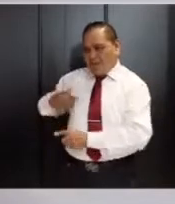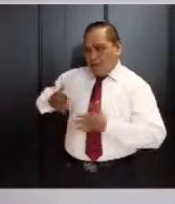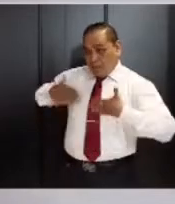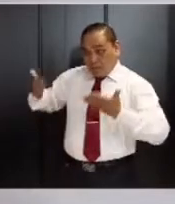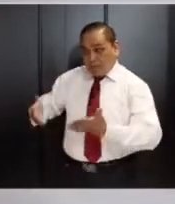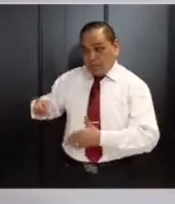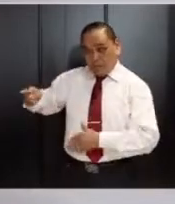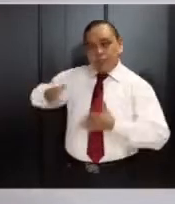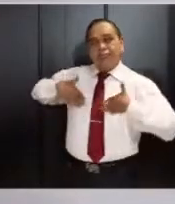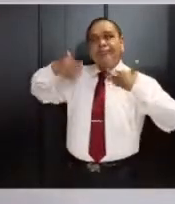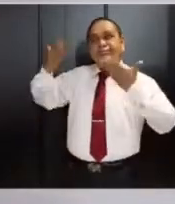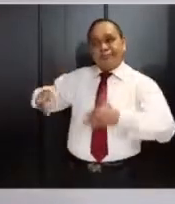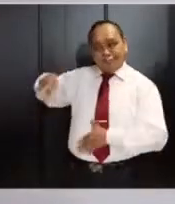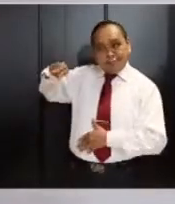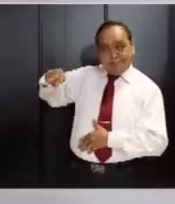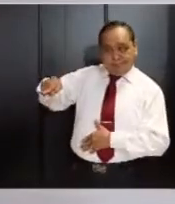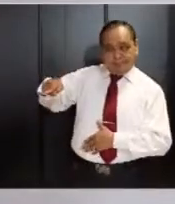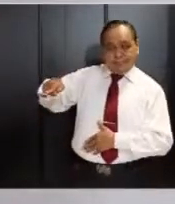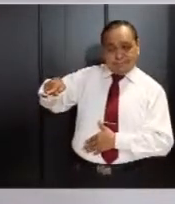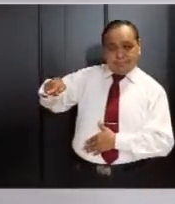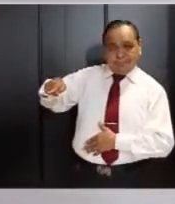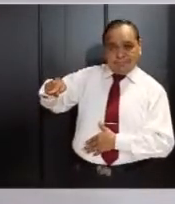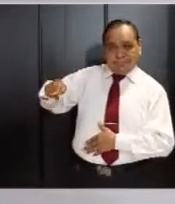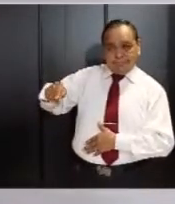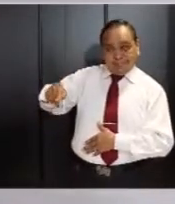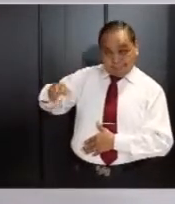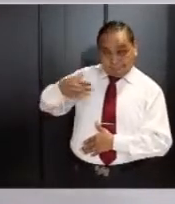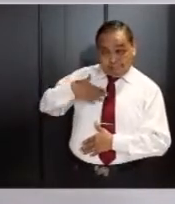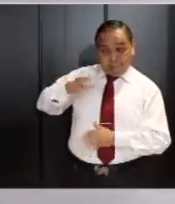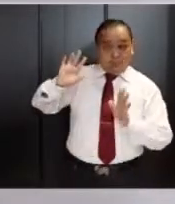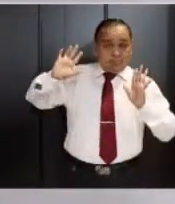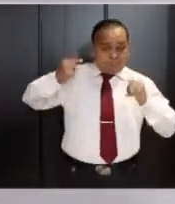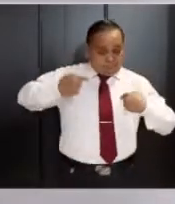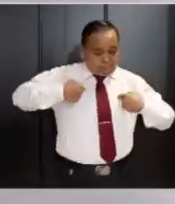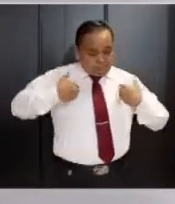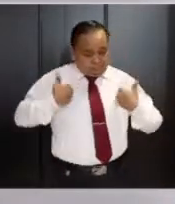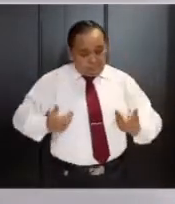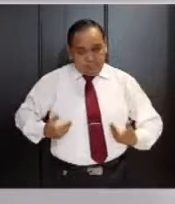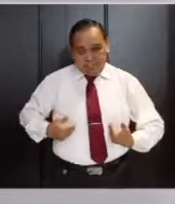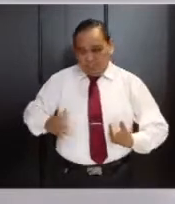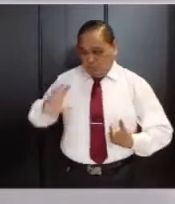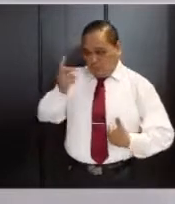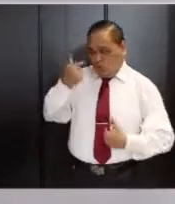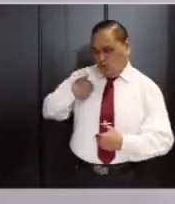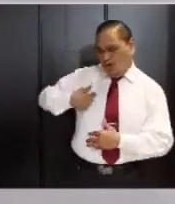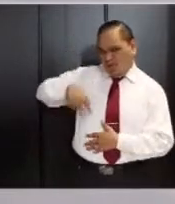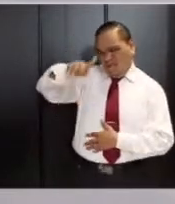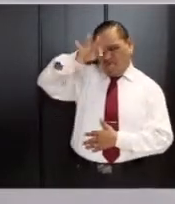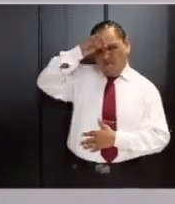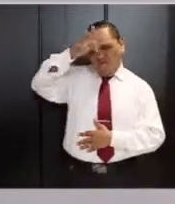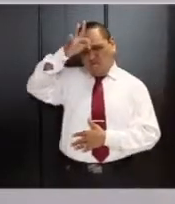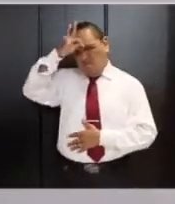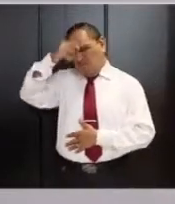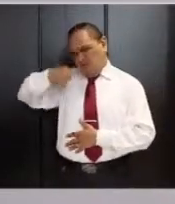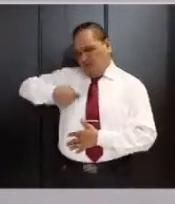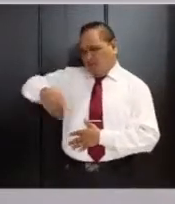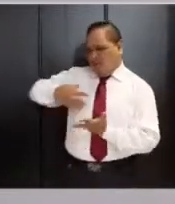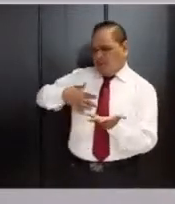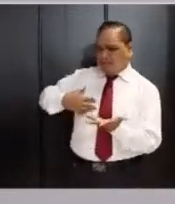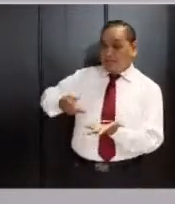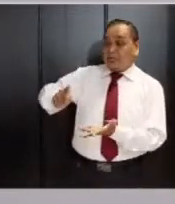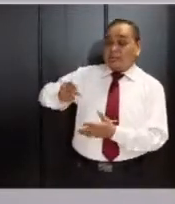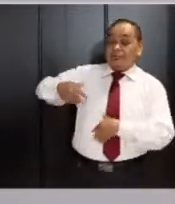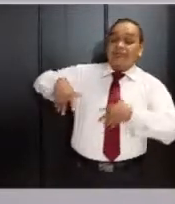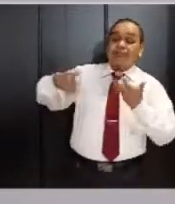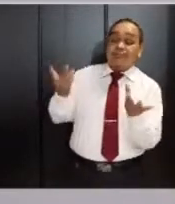yo les tengo la confianza con los temas. ¿Ok? Yo así soy. No crean que me ven la cara de pendejo. A mí porque me vale verga